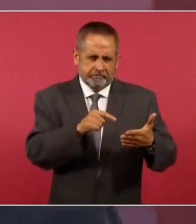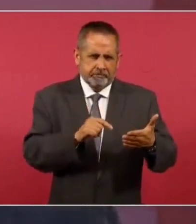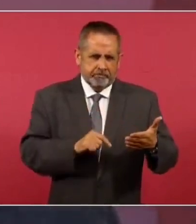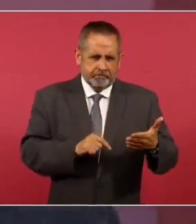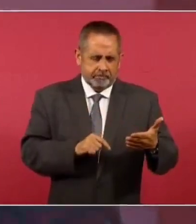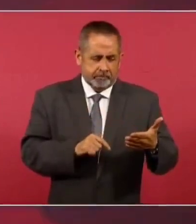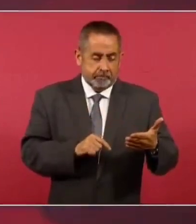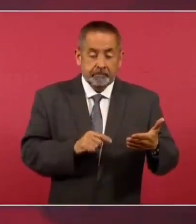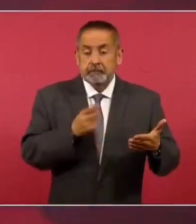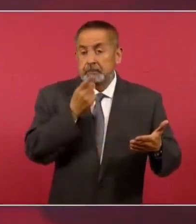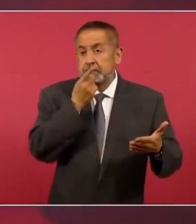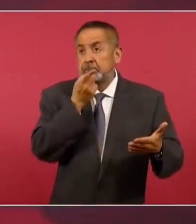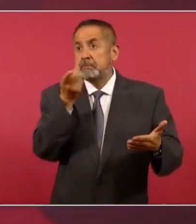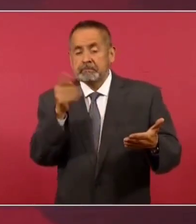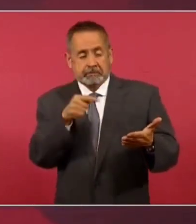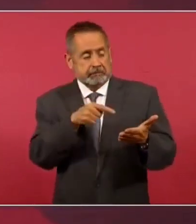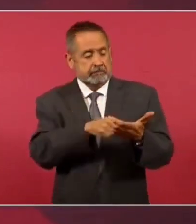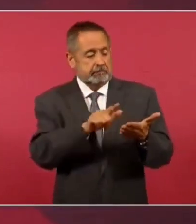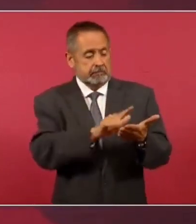supuestamente legales